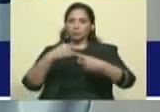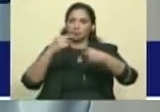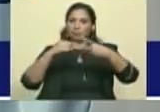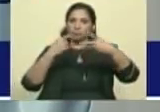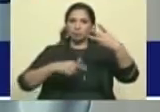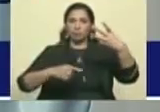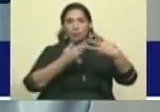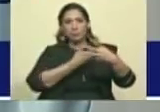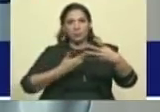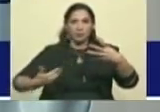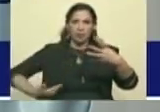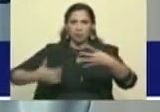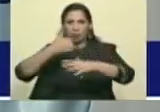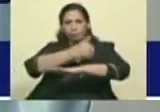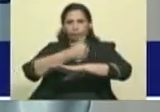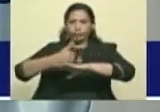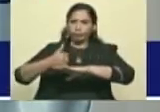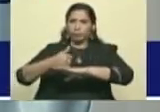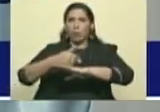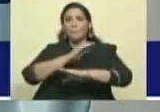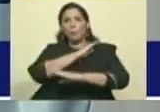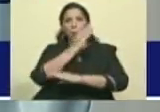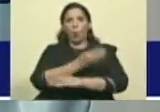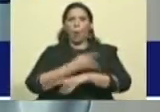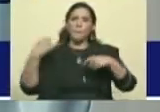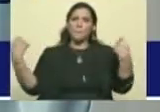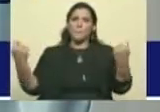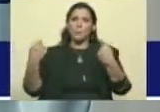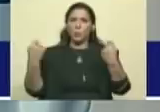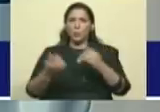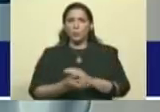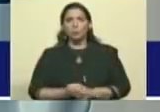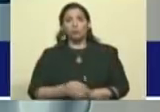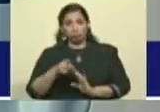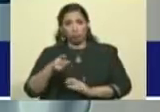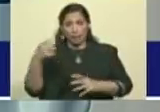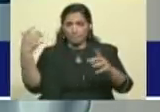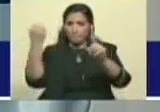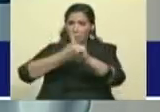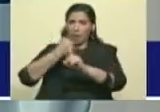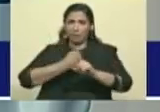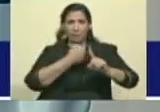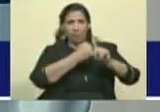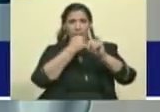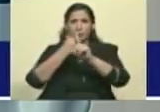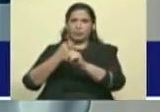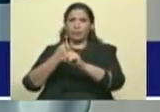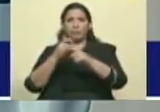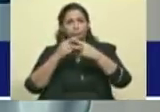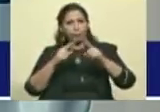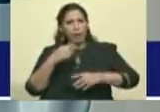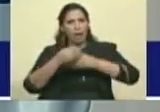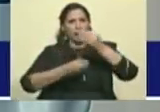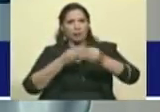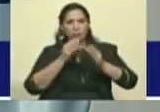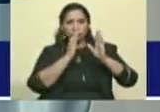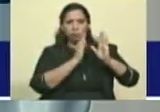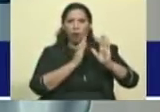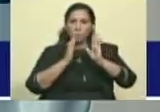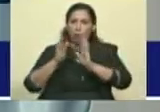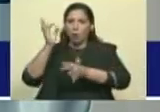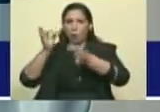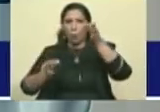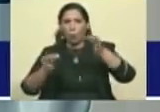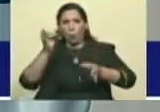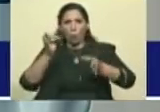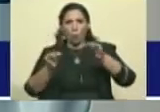de poderes públicos, en esta batalla, repito, dura, para desentar este país, para que haya orden jurídico, porque